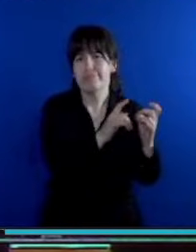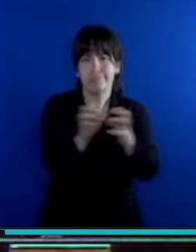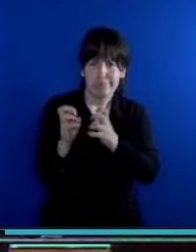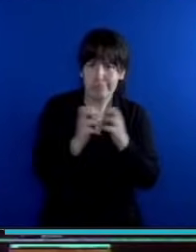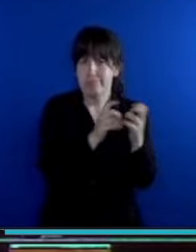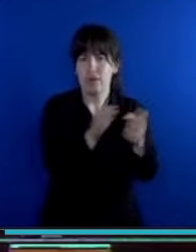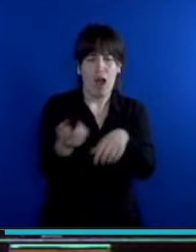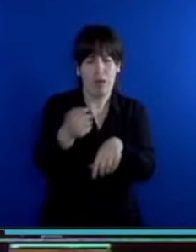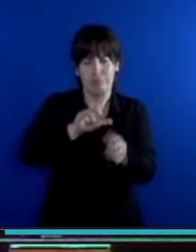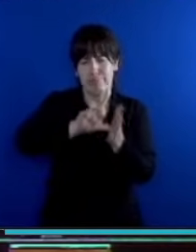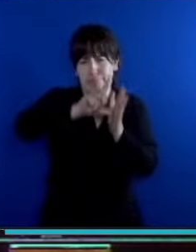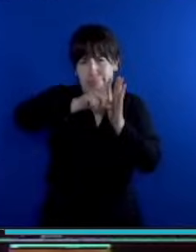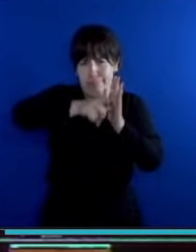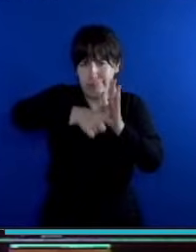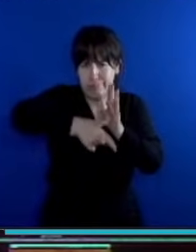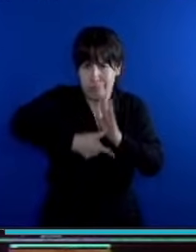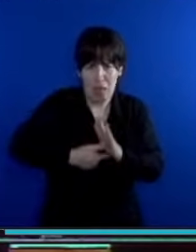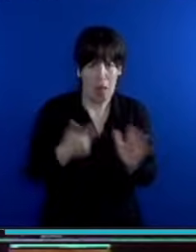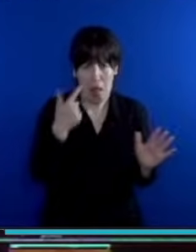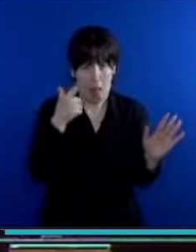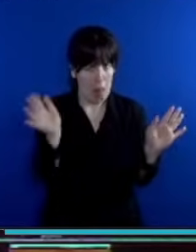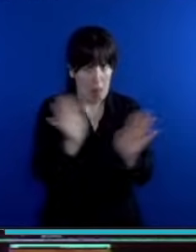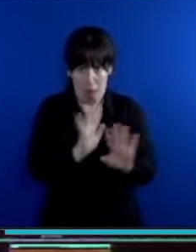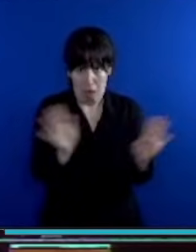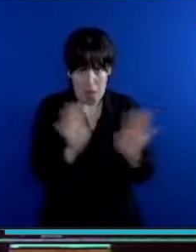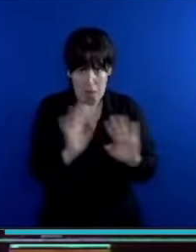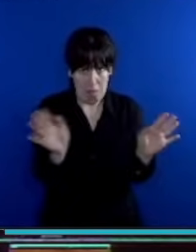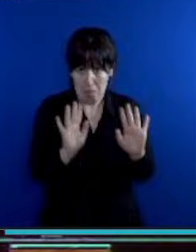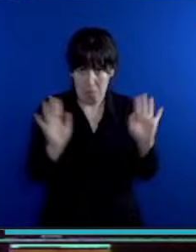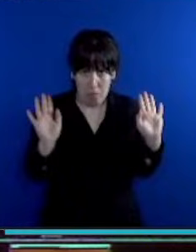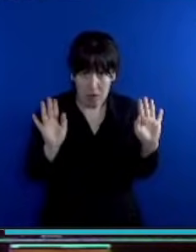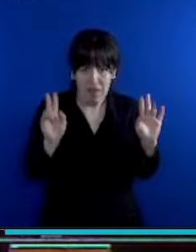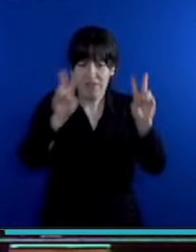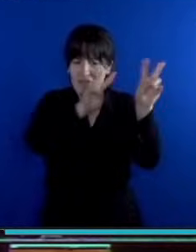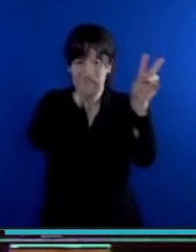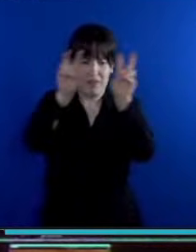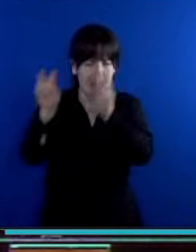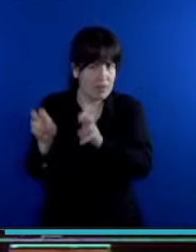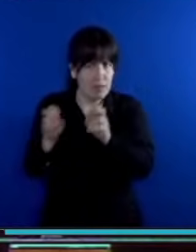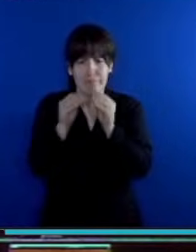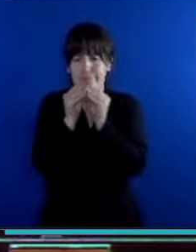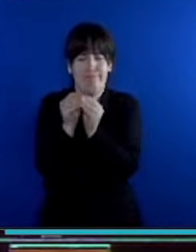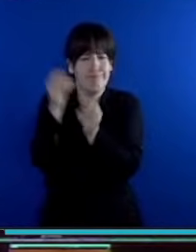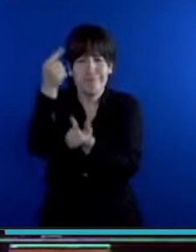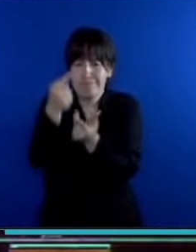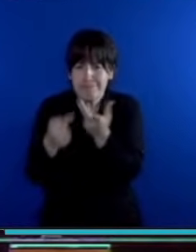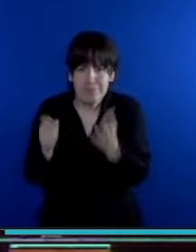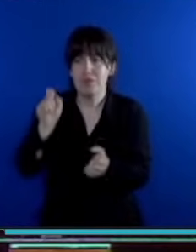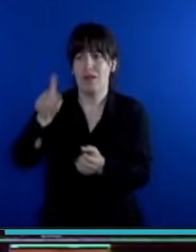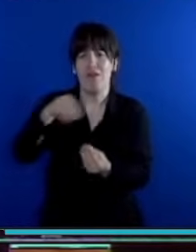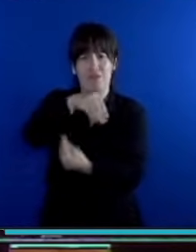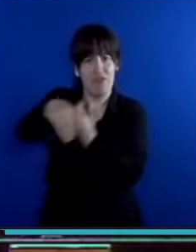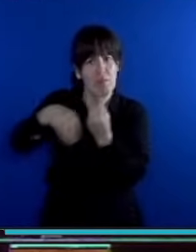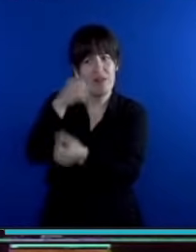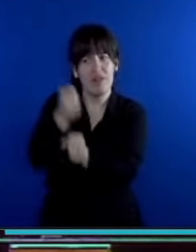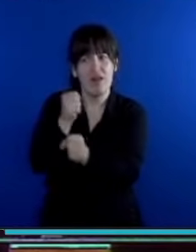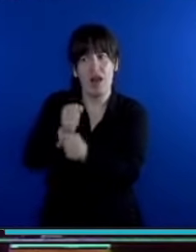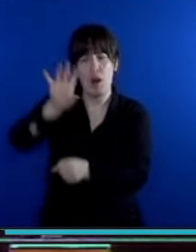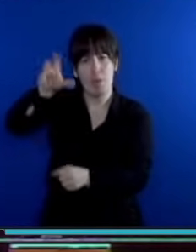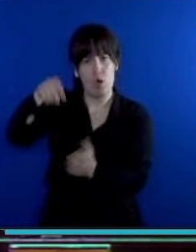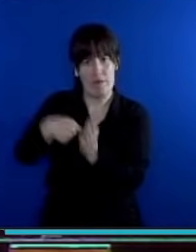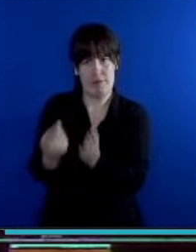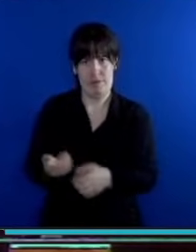todas estas horas nada tenía que ver con los problemas que tienen las familias trabajadoras en esta